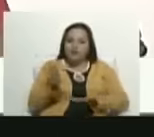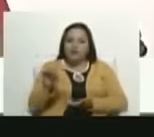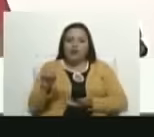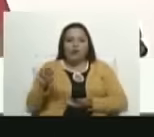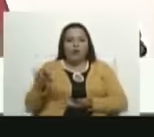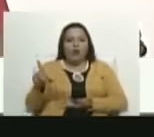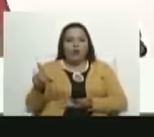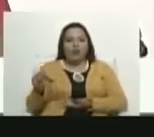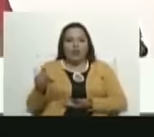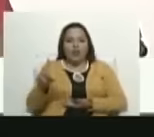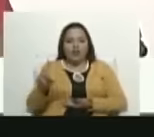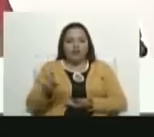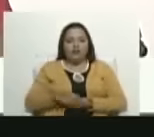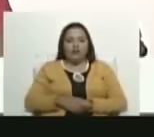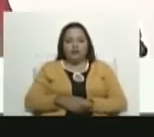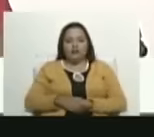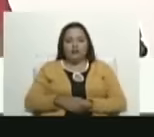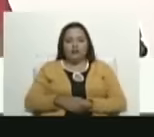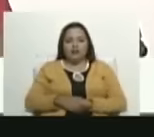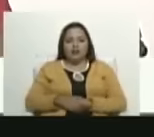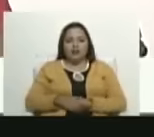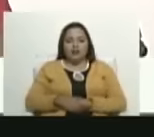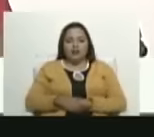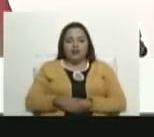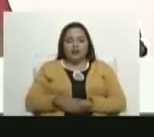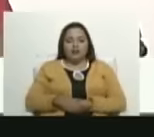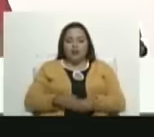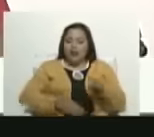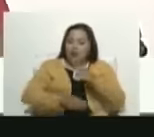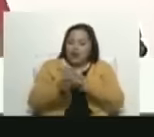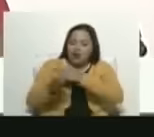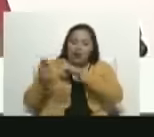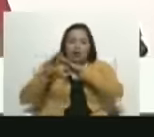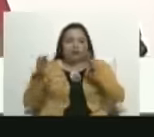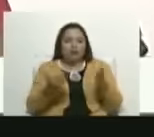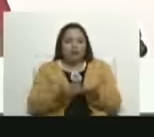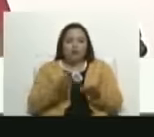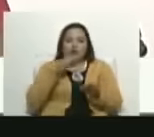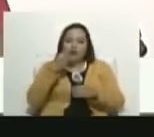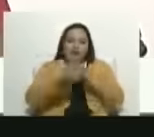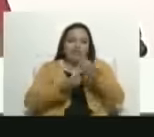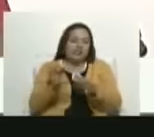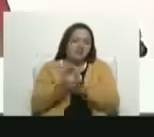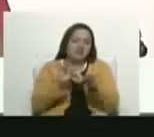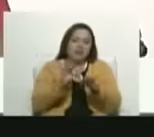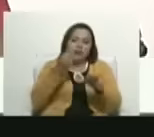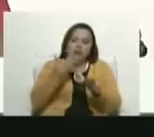Pasar por este mundo y no hacer una buena obra es como no pasar.